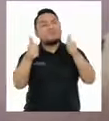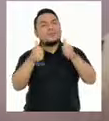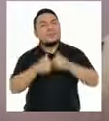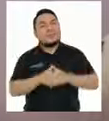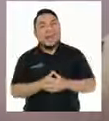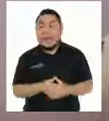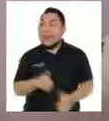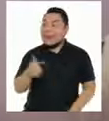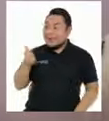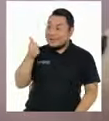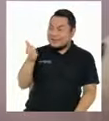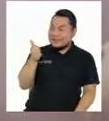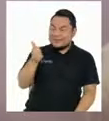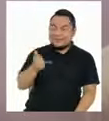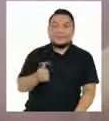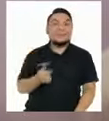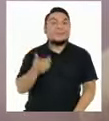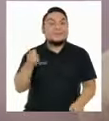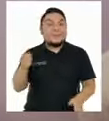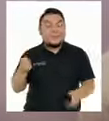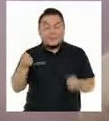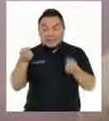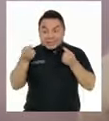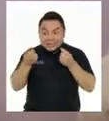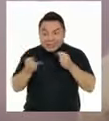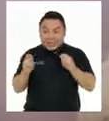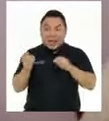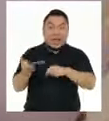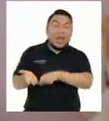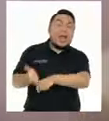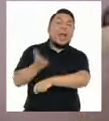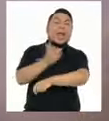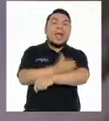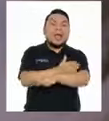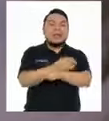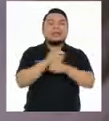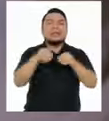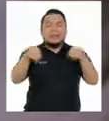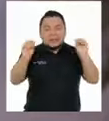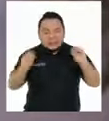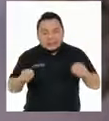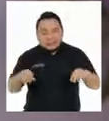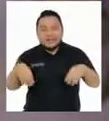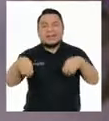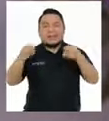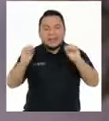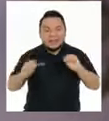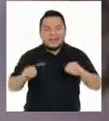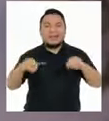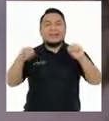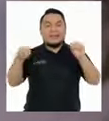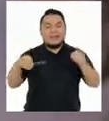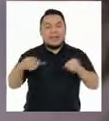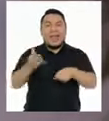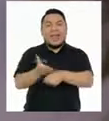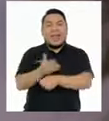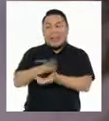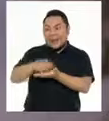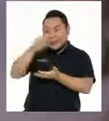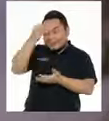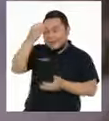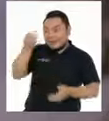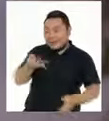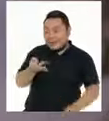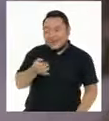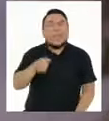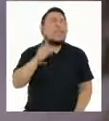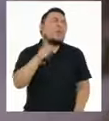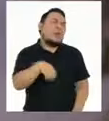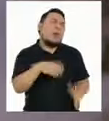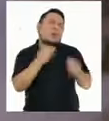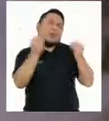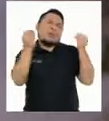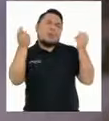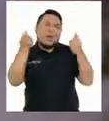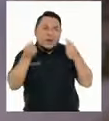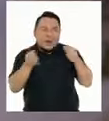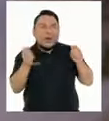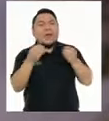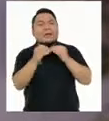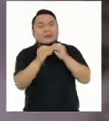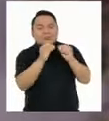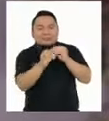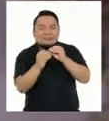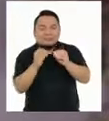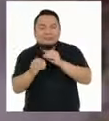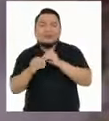lograrlo, seguro lo intentaste muchas veces, ¿no? ¡Uf! ¡Pues lo intenté un montón!